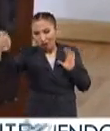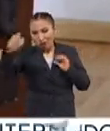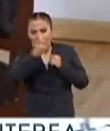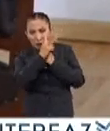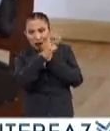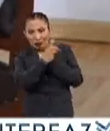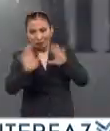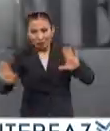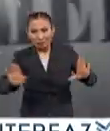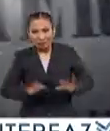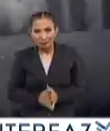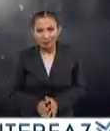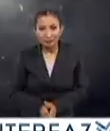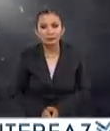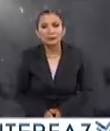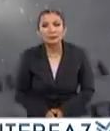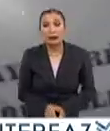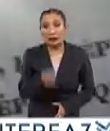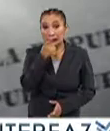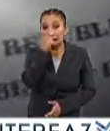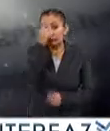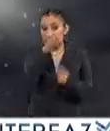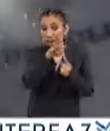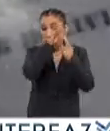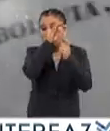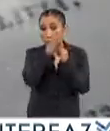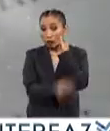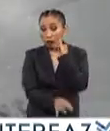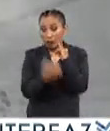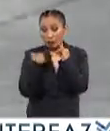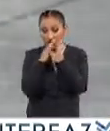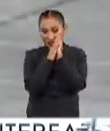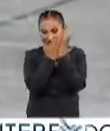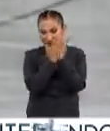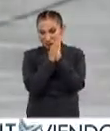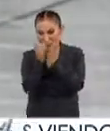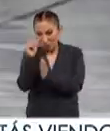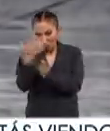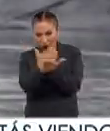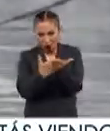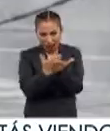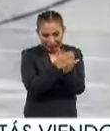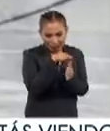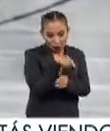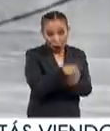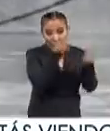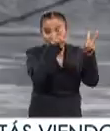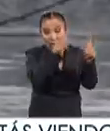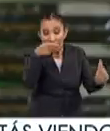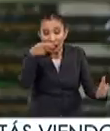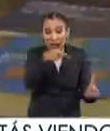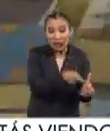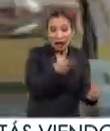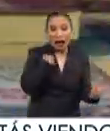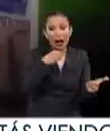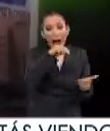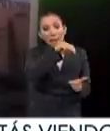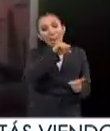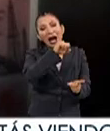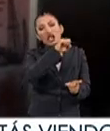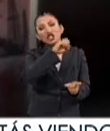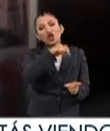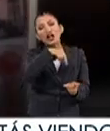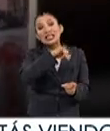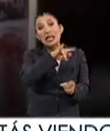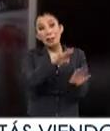todos nuestros vecinos. Destacó que entre las últimas publicaciones de la colección, el título dedicado a la Amazonía